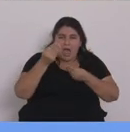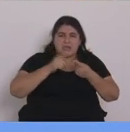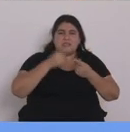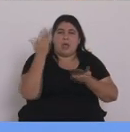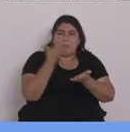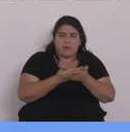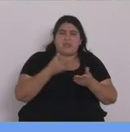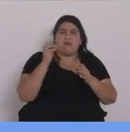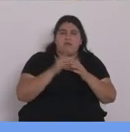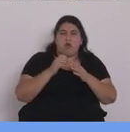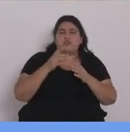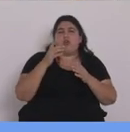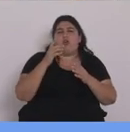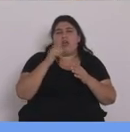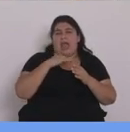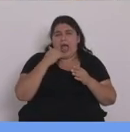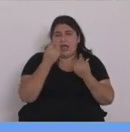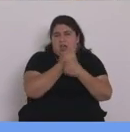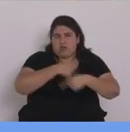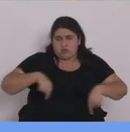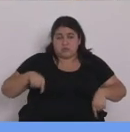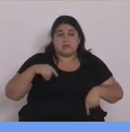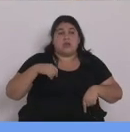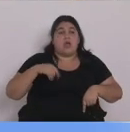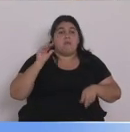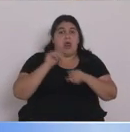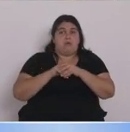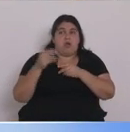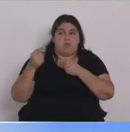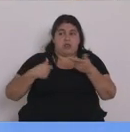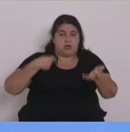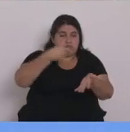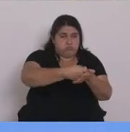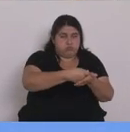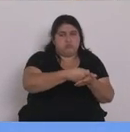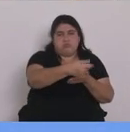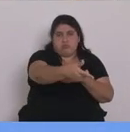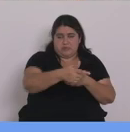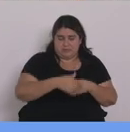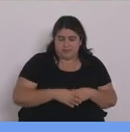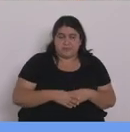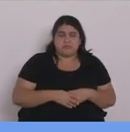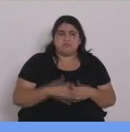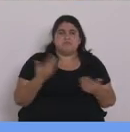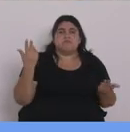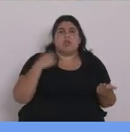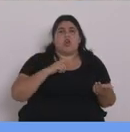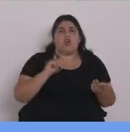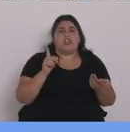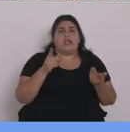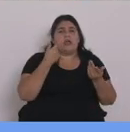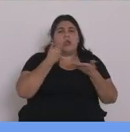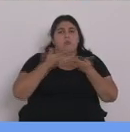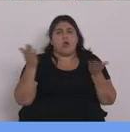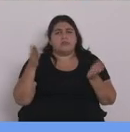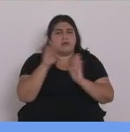fondo de caja y el flujo de caja y todo el banco para prestarle plata más barata. Usted dice, no, no quiero darle el balance al banco, no